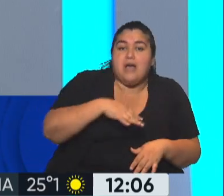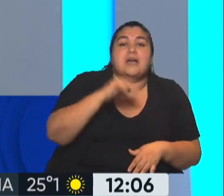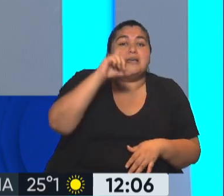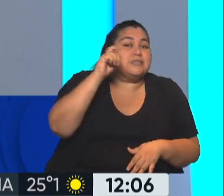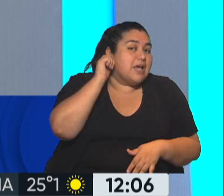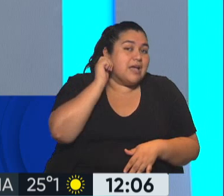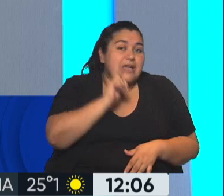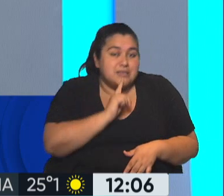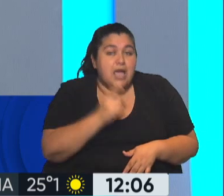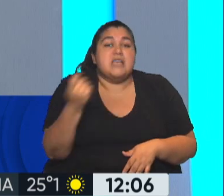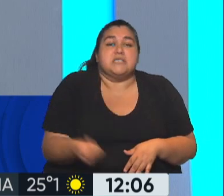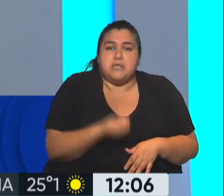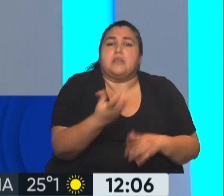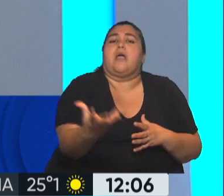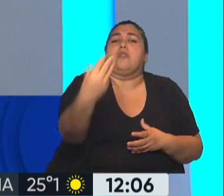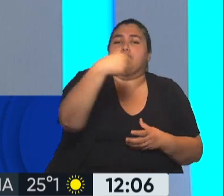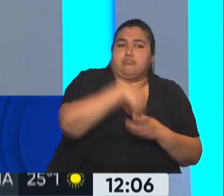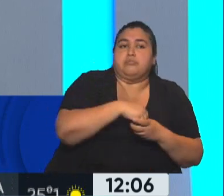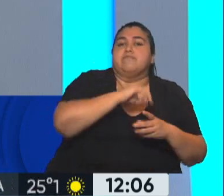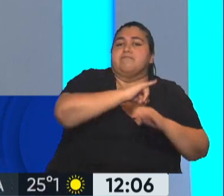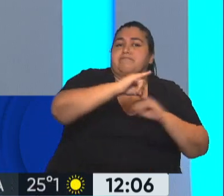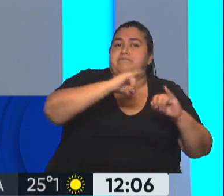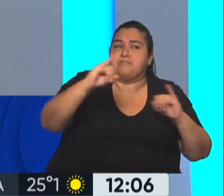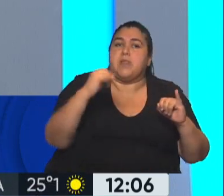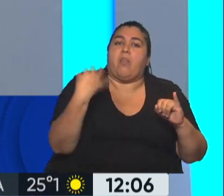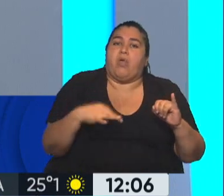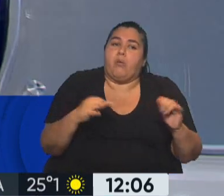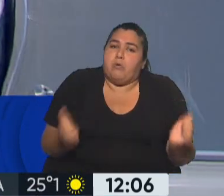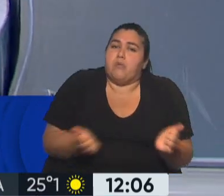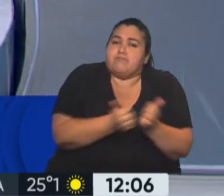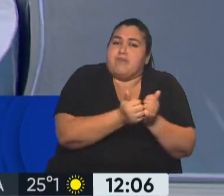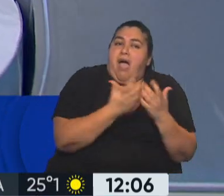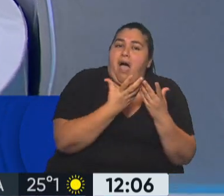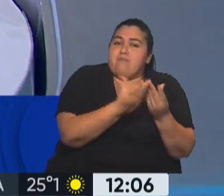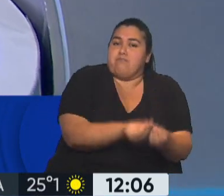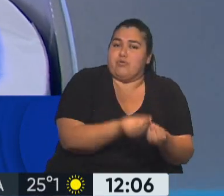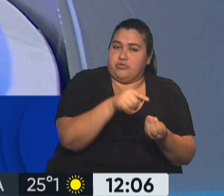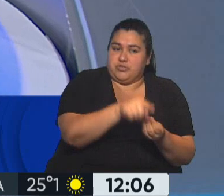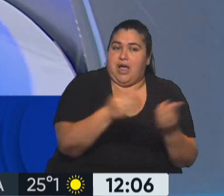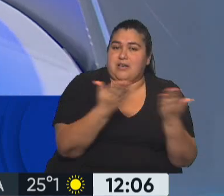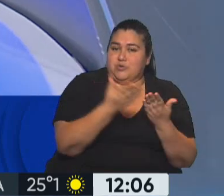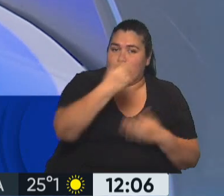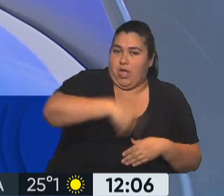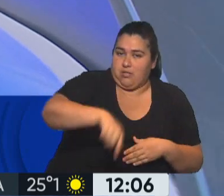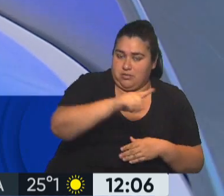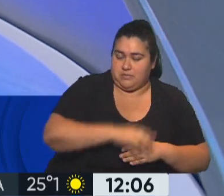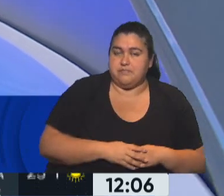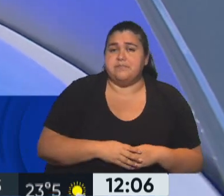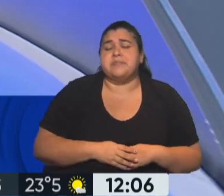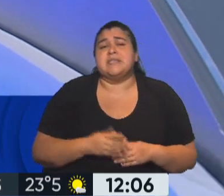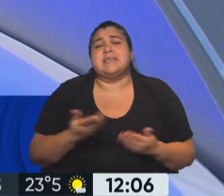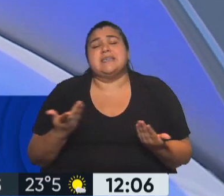los sindicatos convocaron a acompañar detrás de los estudiantes. ¿Por qué? Porque, ¿qué